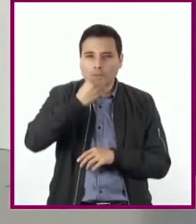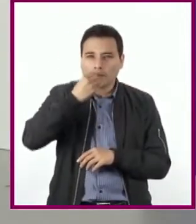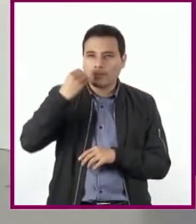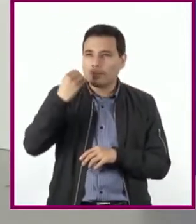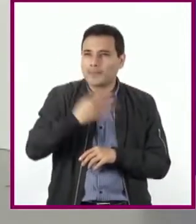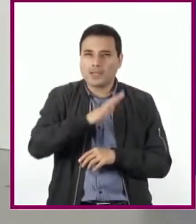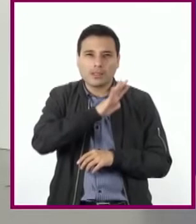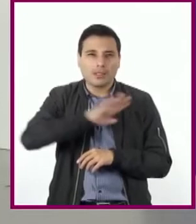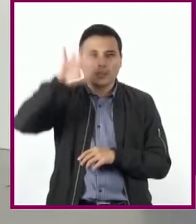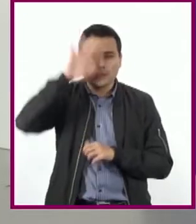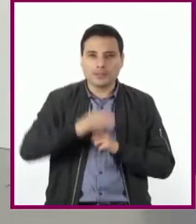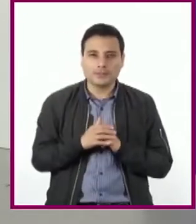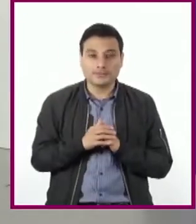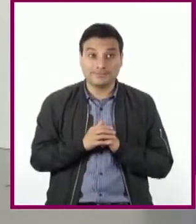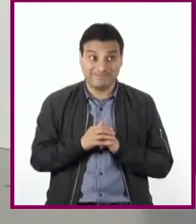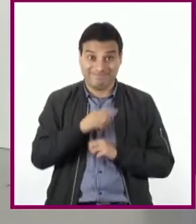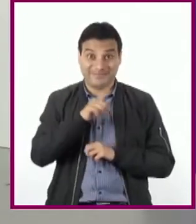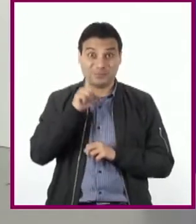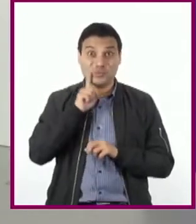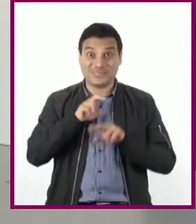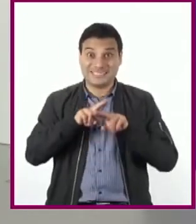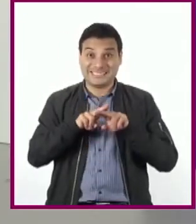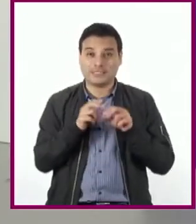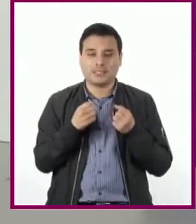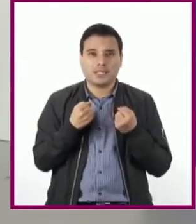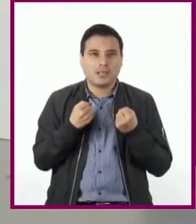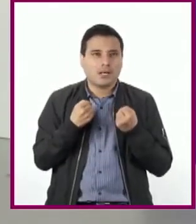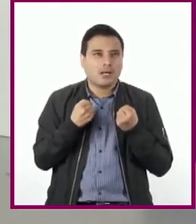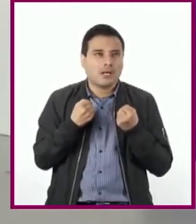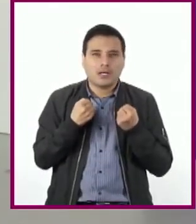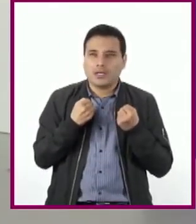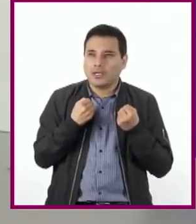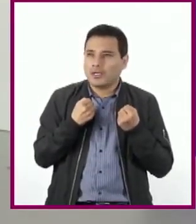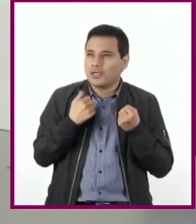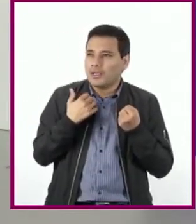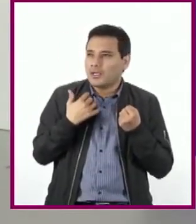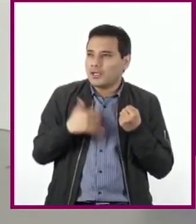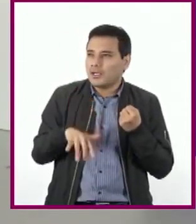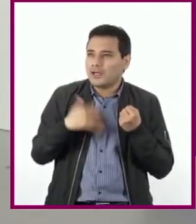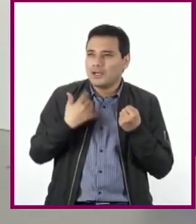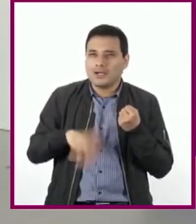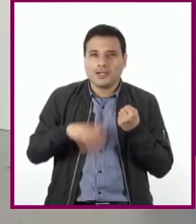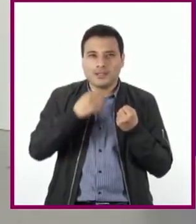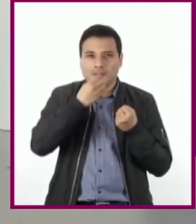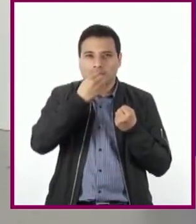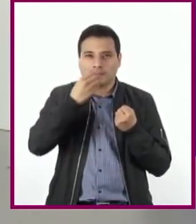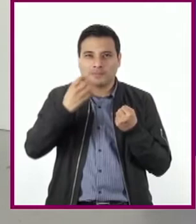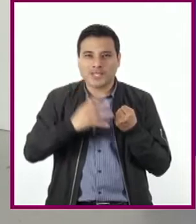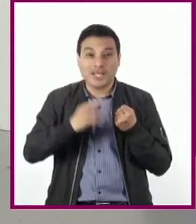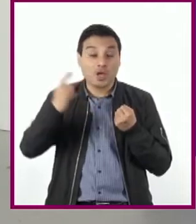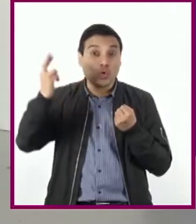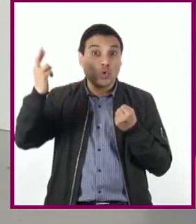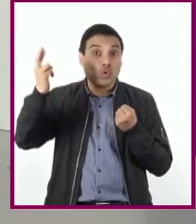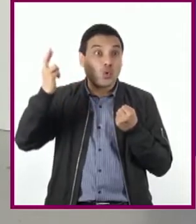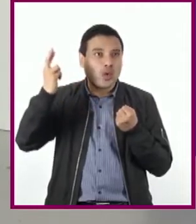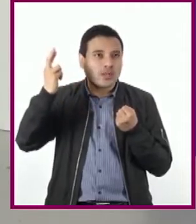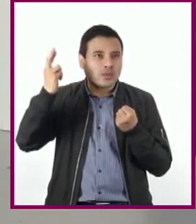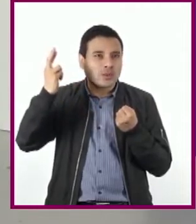Desde su asiento, sin soltar el volante, disfruta de la vista y el sonido de la